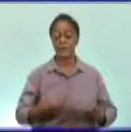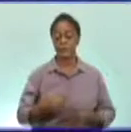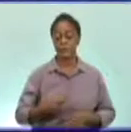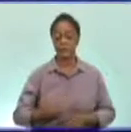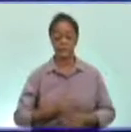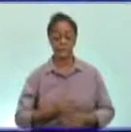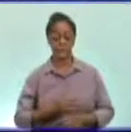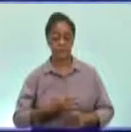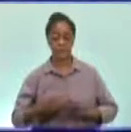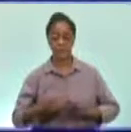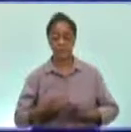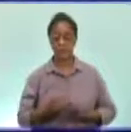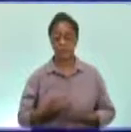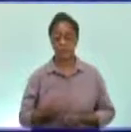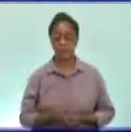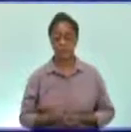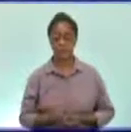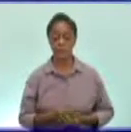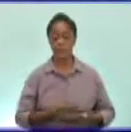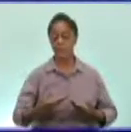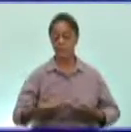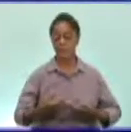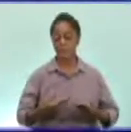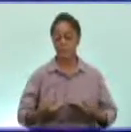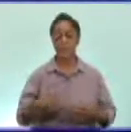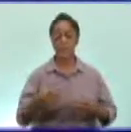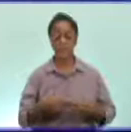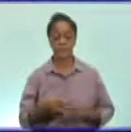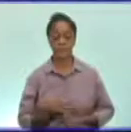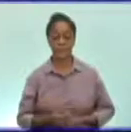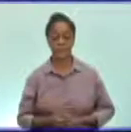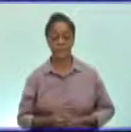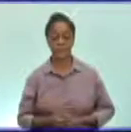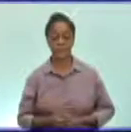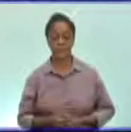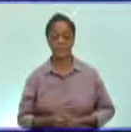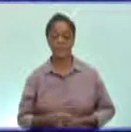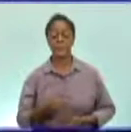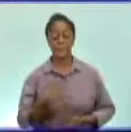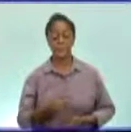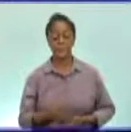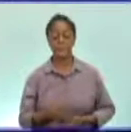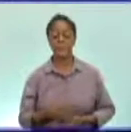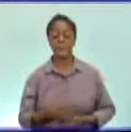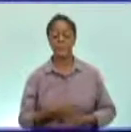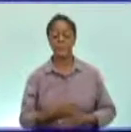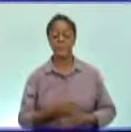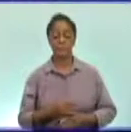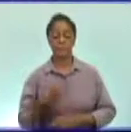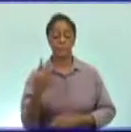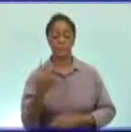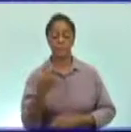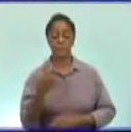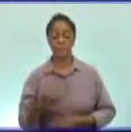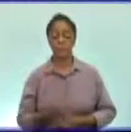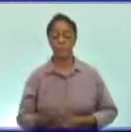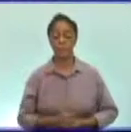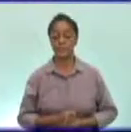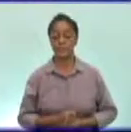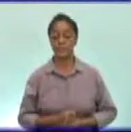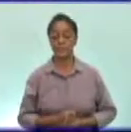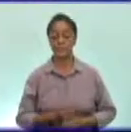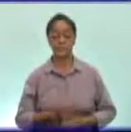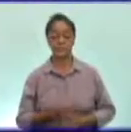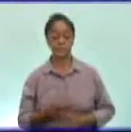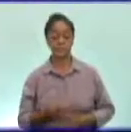diferentes funciones vitales, intercambian entre sí y con el medio ambiente. Luego de haber